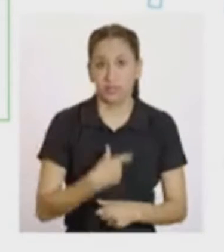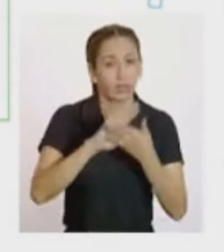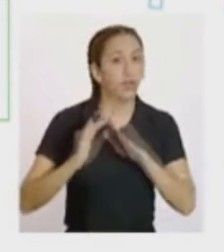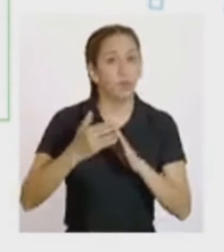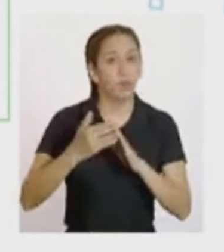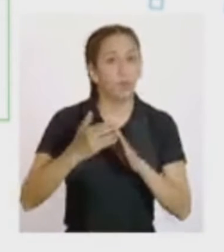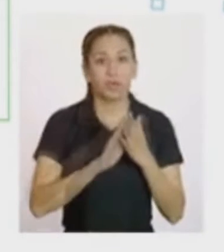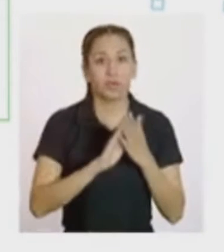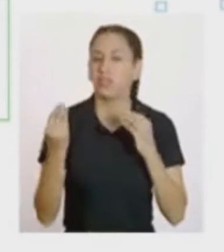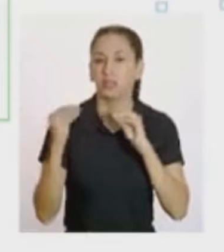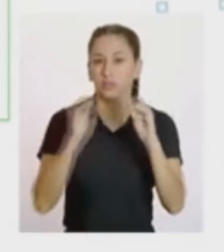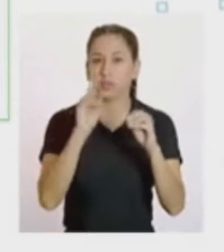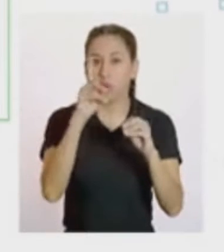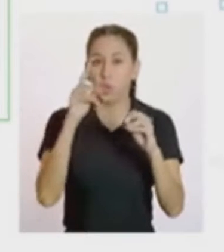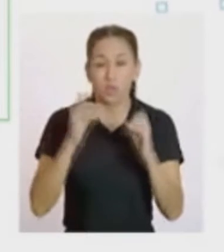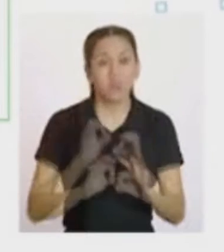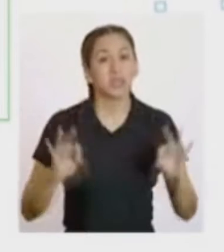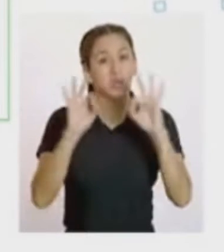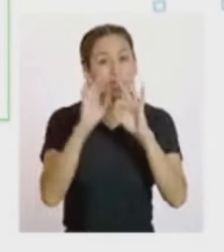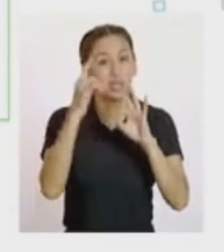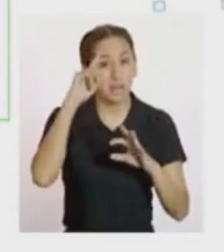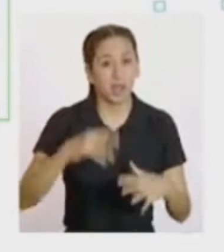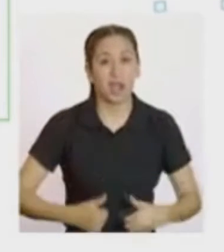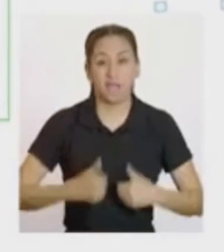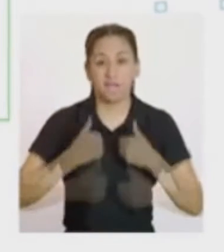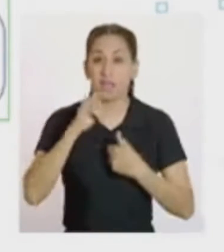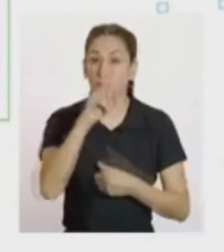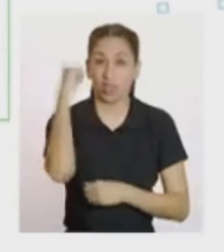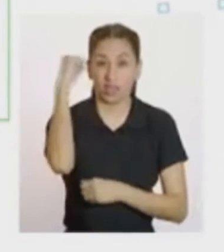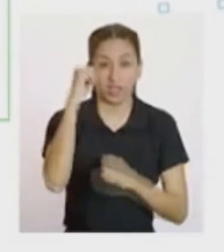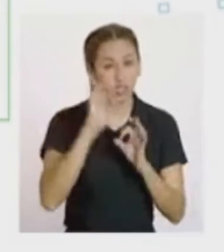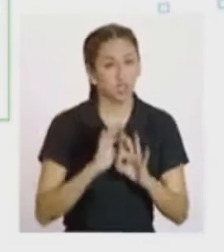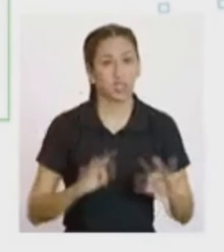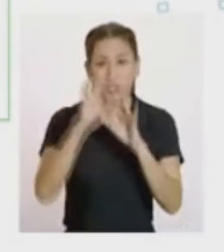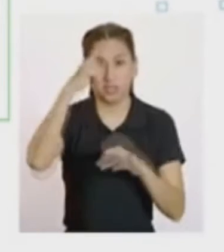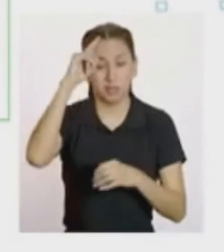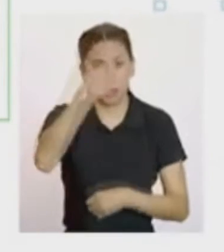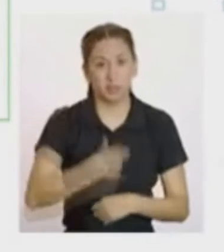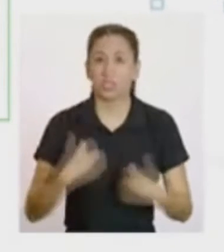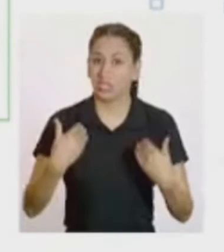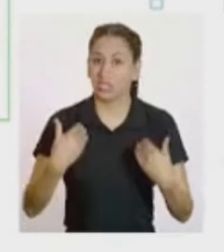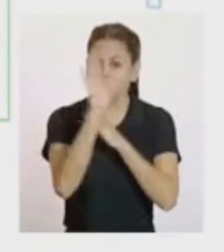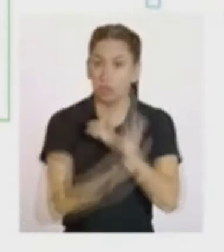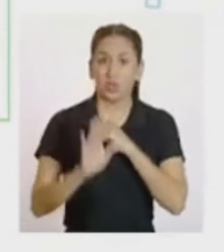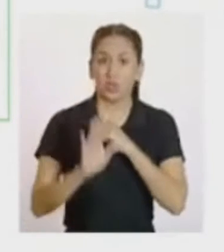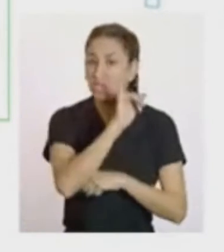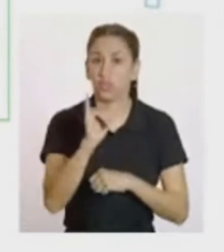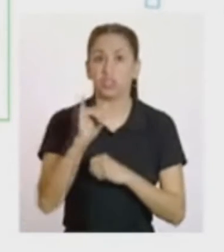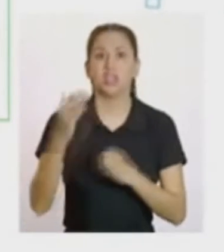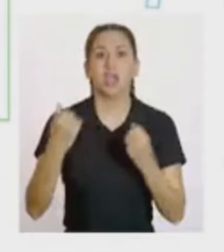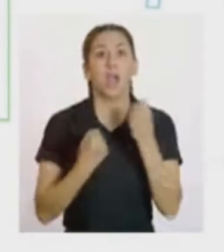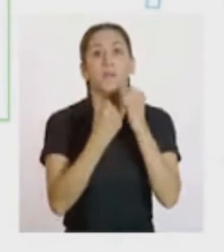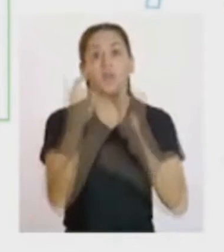personas y comunidades. Se la considera un recurso para la vida y un derecho humano fundamental que debe ser protegido